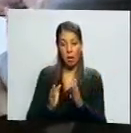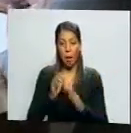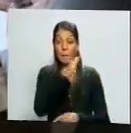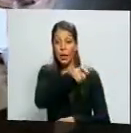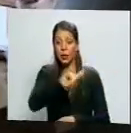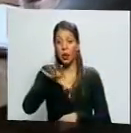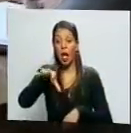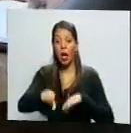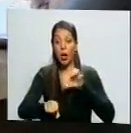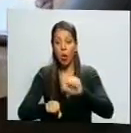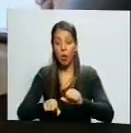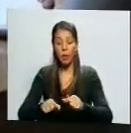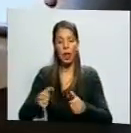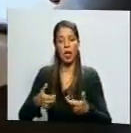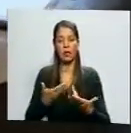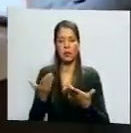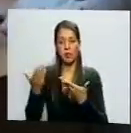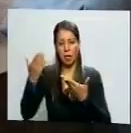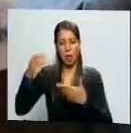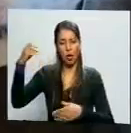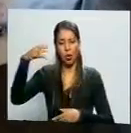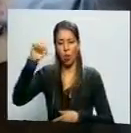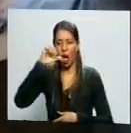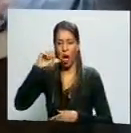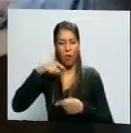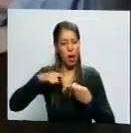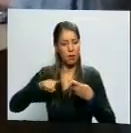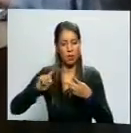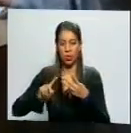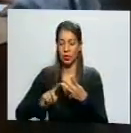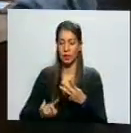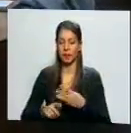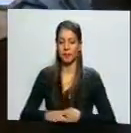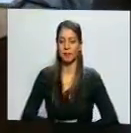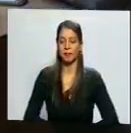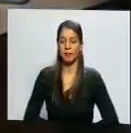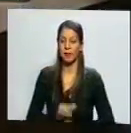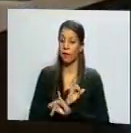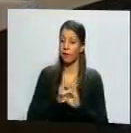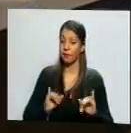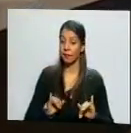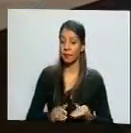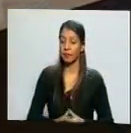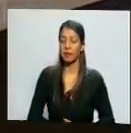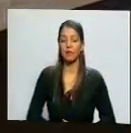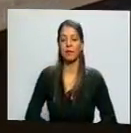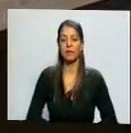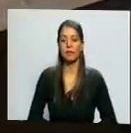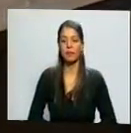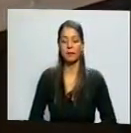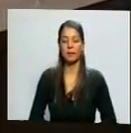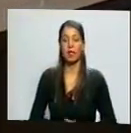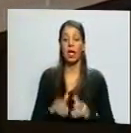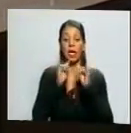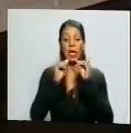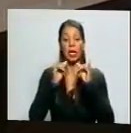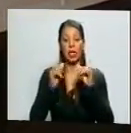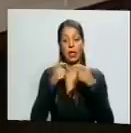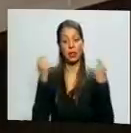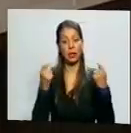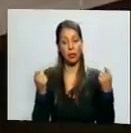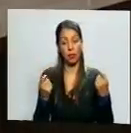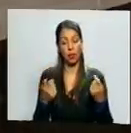bienes, servicios y obras públicas. Es todo, presidenta. Bien, informamos